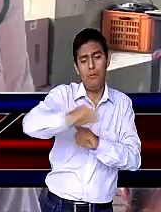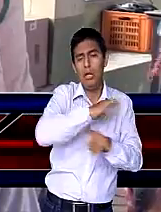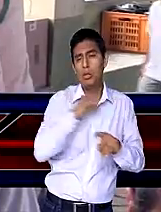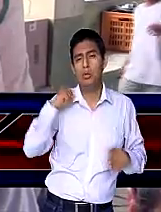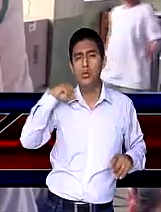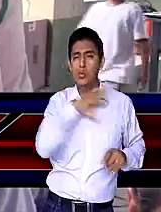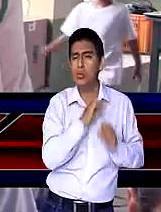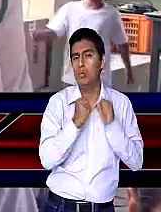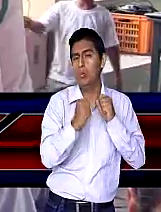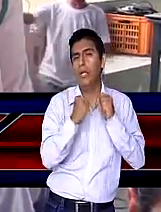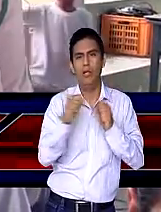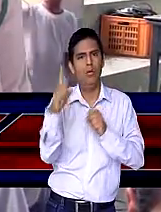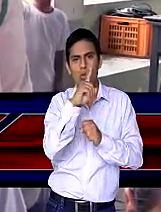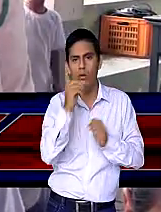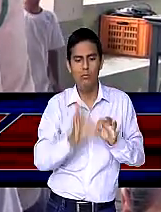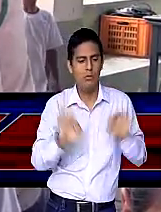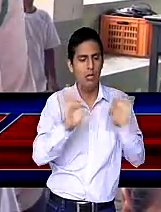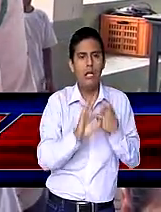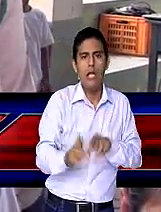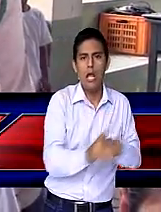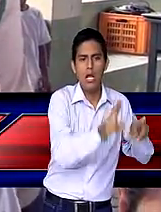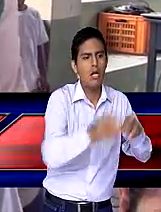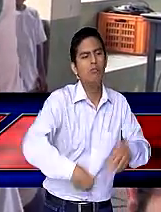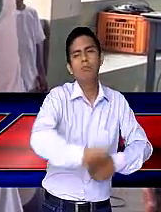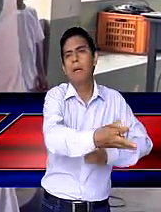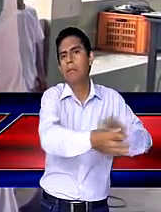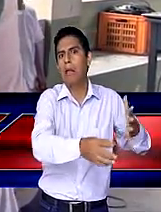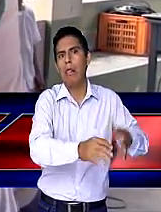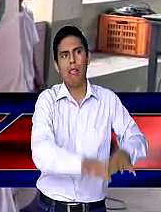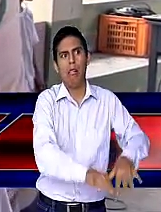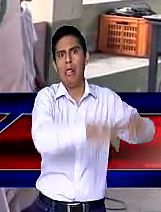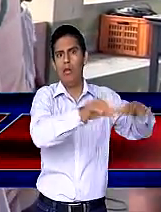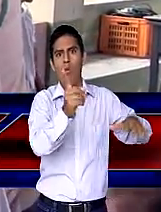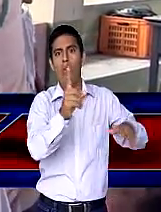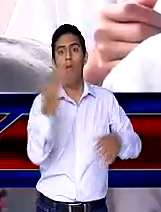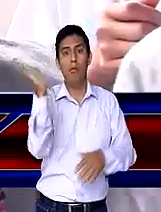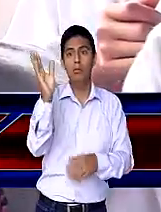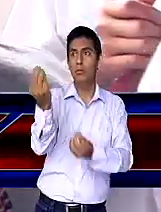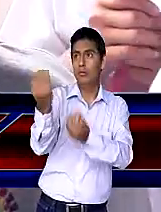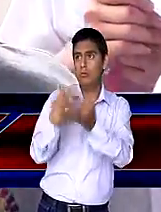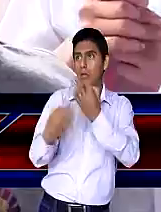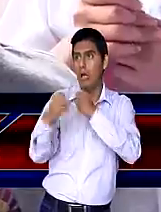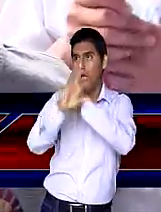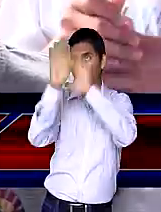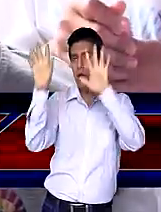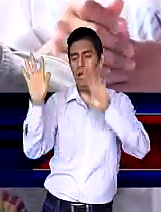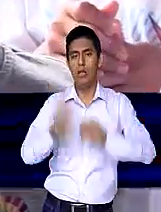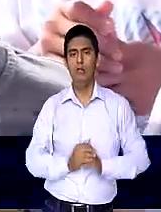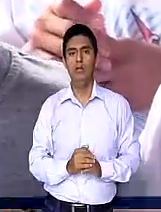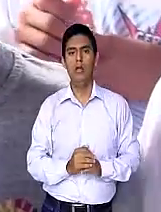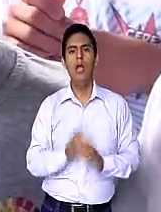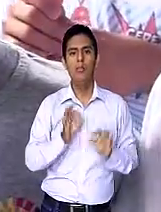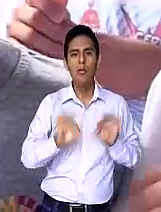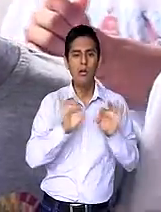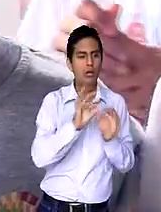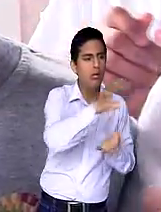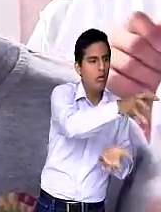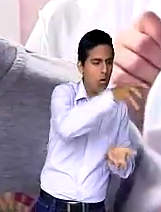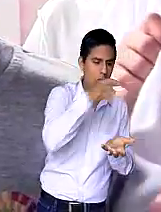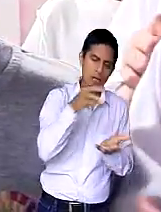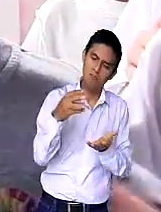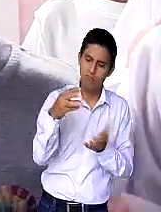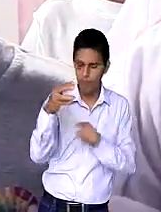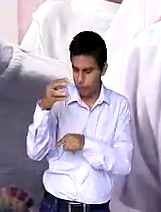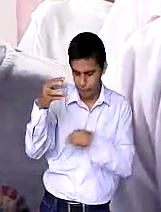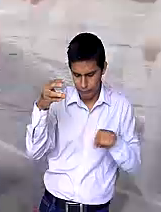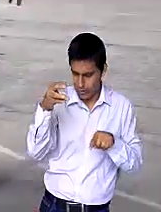No podemos botar basura al río, como en la profe nos explica en Ciencias Naturales. Cogerla, reciclarla,